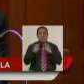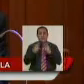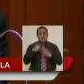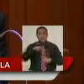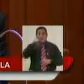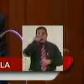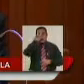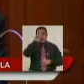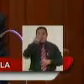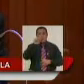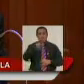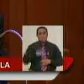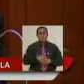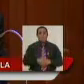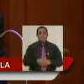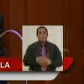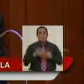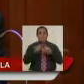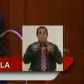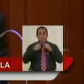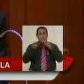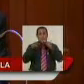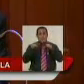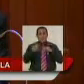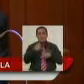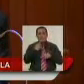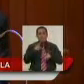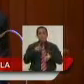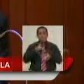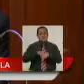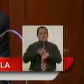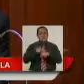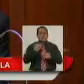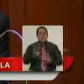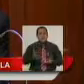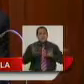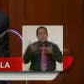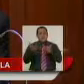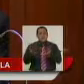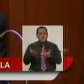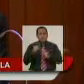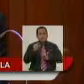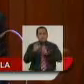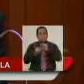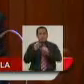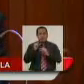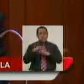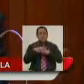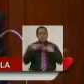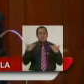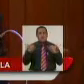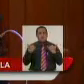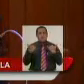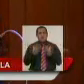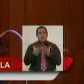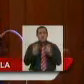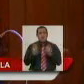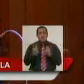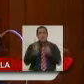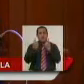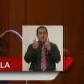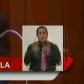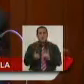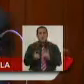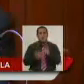nuestro país. Este es un fenómeno que se viene dando y afectando a la mayoría de